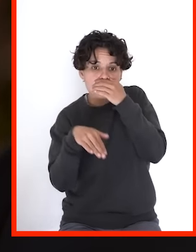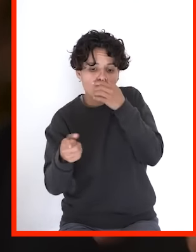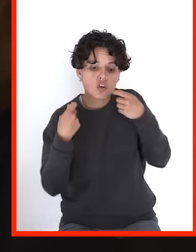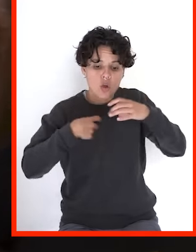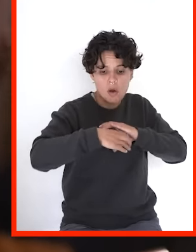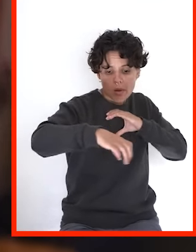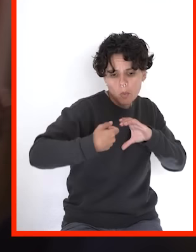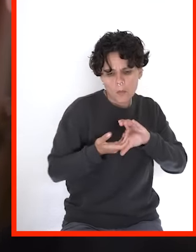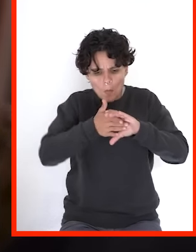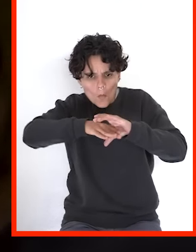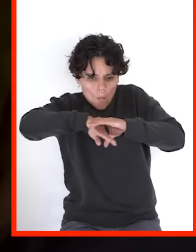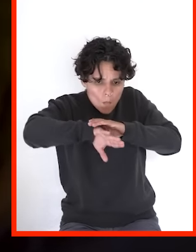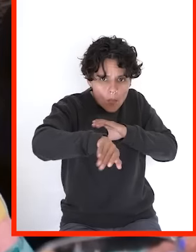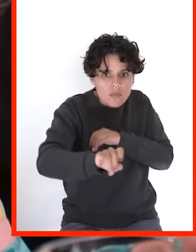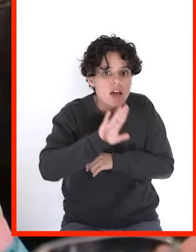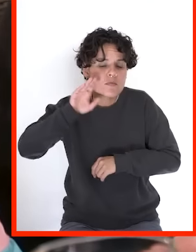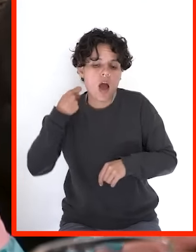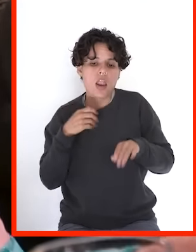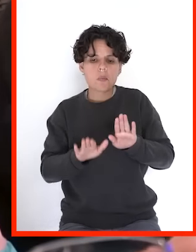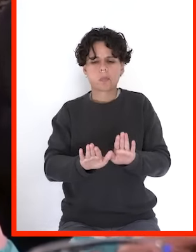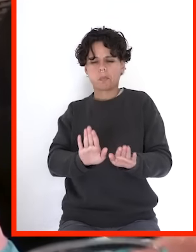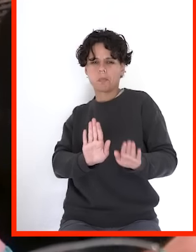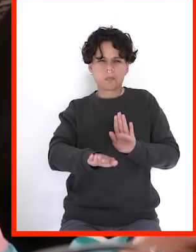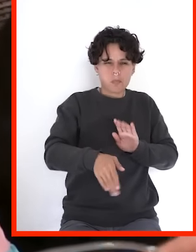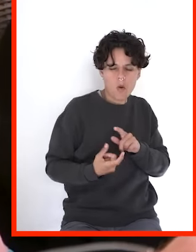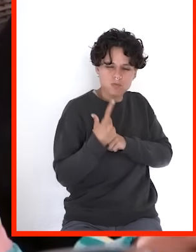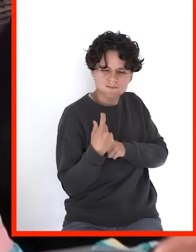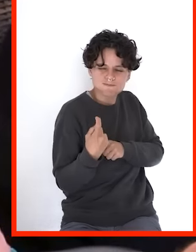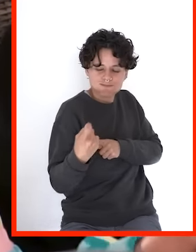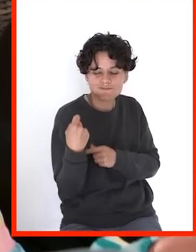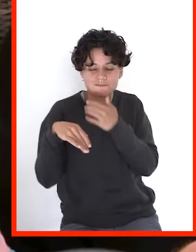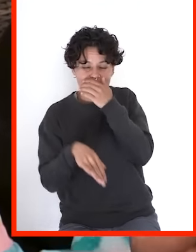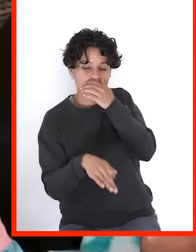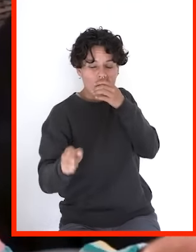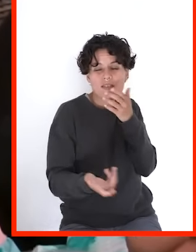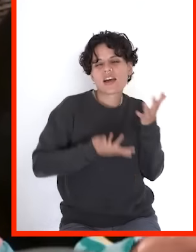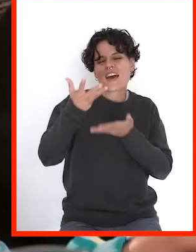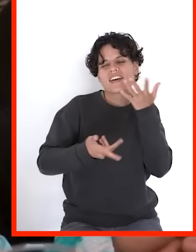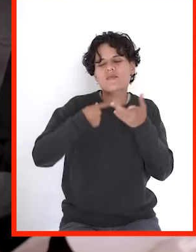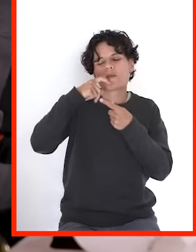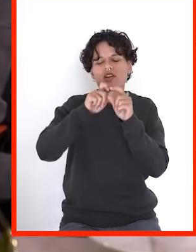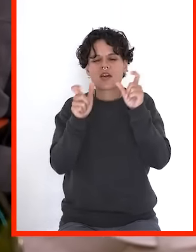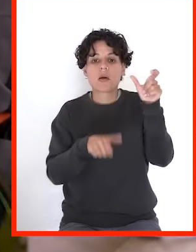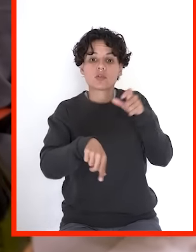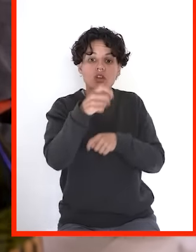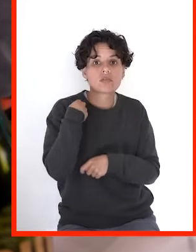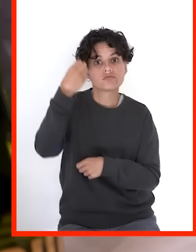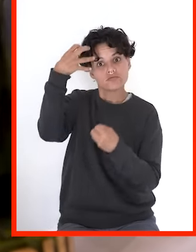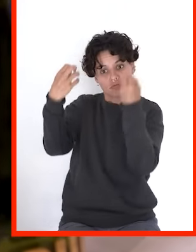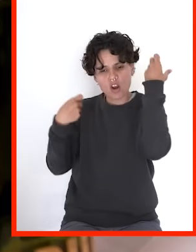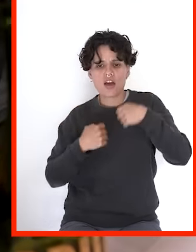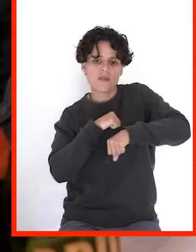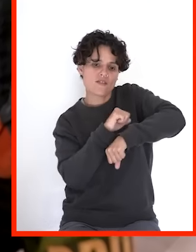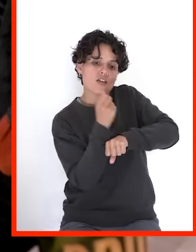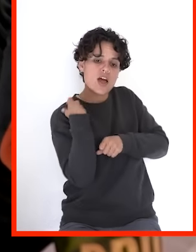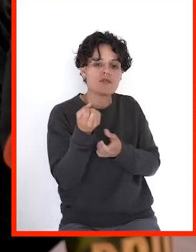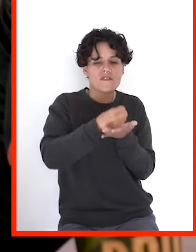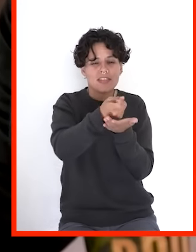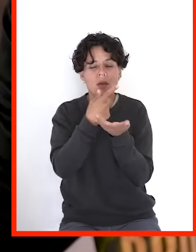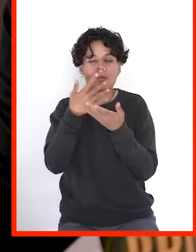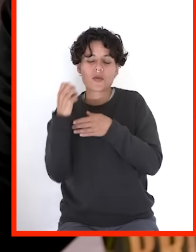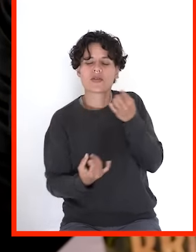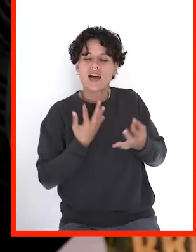desagüe. Voy a emprender, ya solté el embriague. Que al fin se divague. Este trap de Ciflower con rimas de sable. Pa' que se las traguen. Rumba. Traigo medicina que te hará mover la nuca